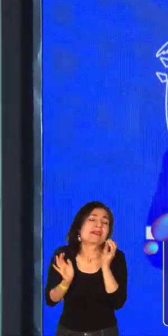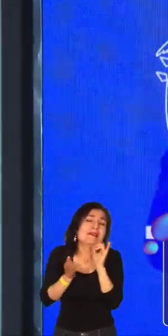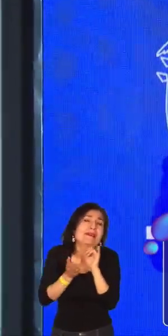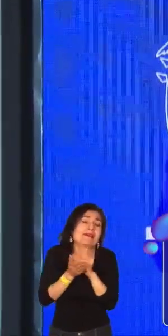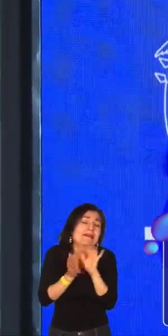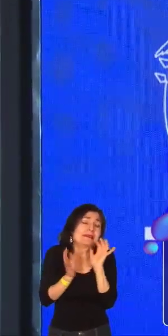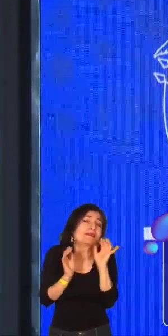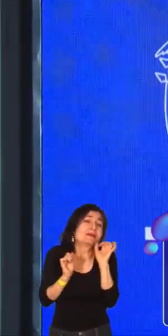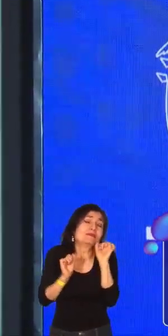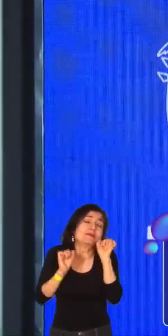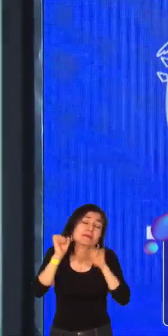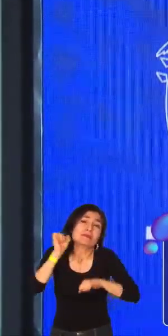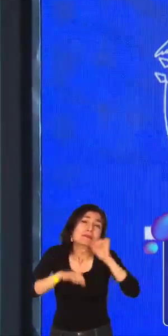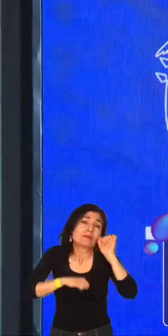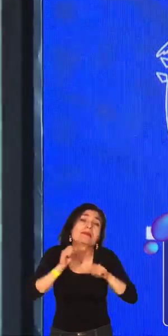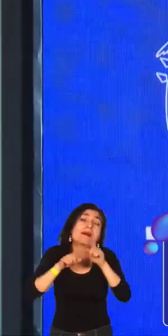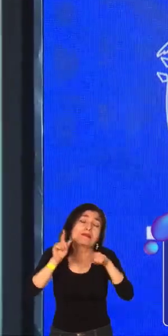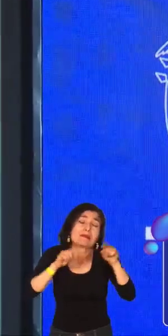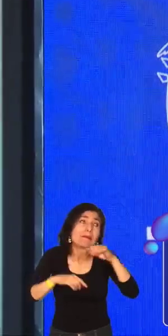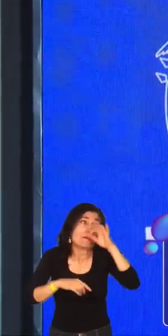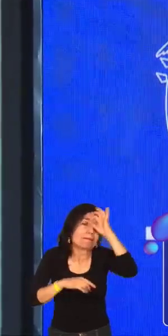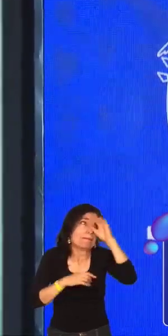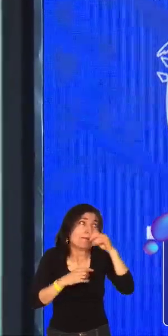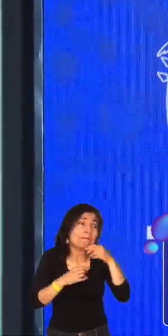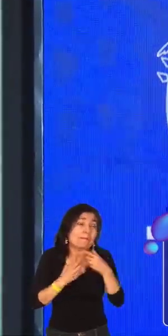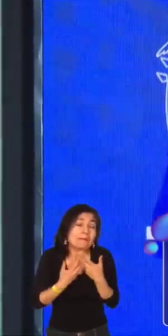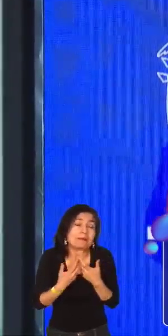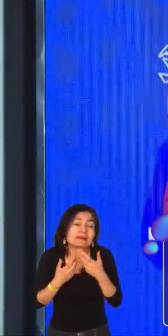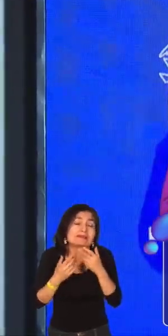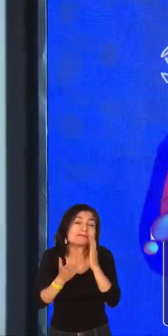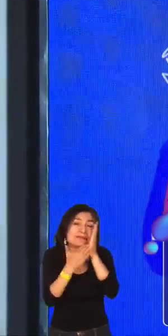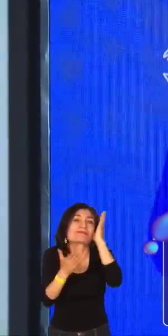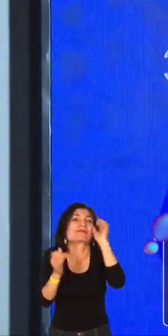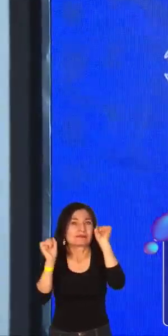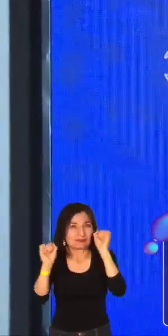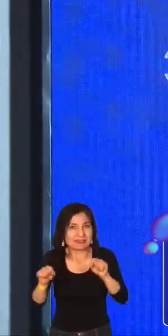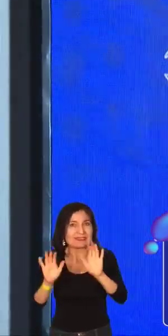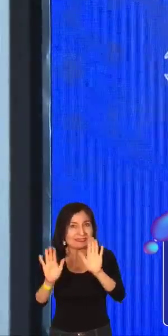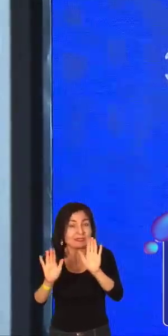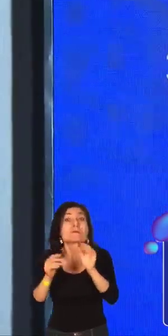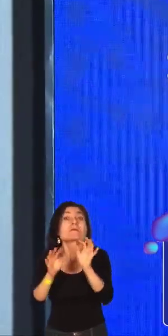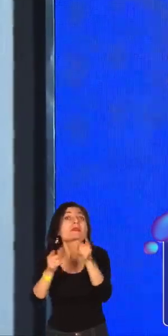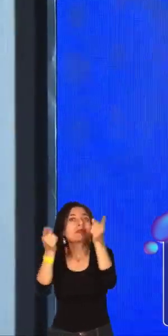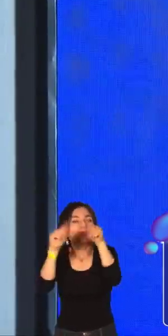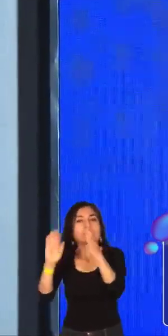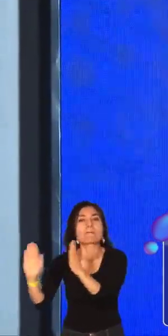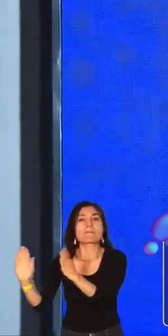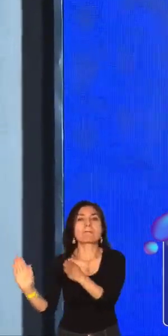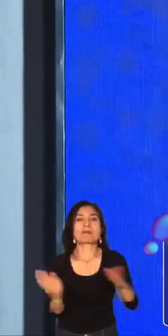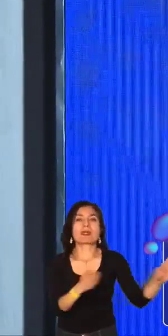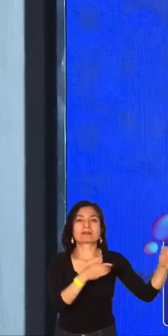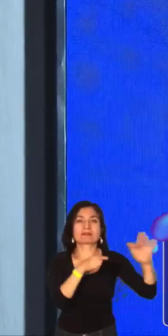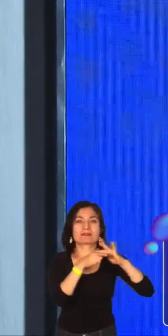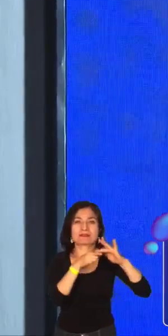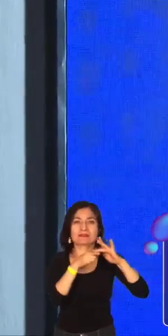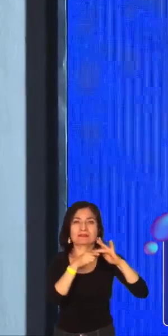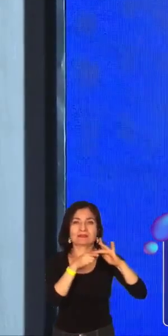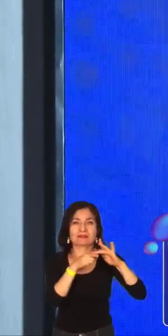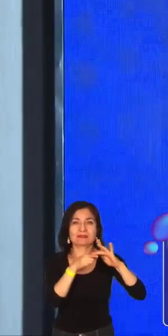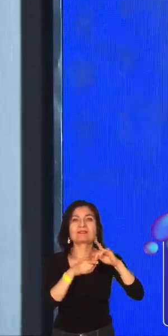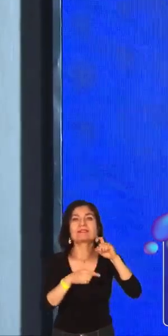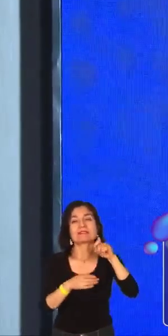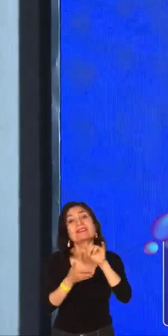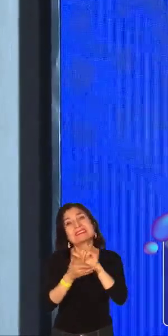pueden pasar, ¿verdad? ¿Y cuál es mi plan de implementación? Pero una vez que estoy implementando, como dijimos, esto